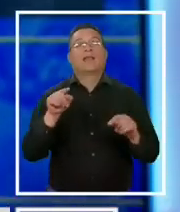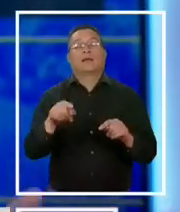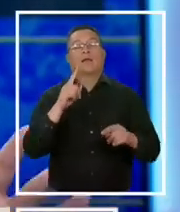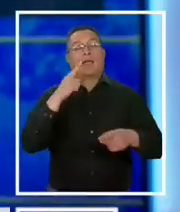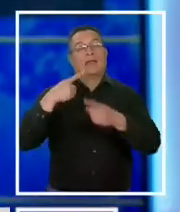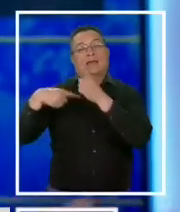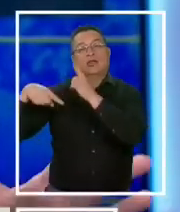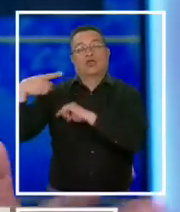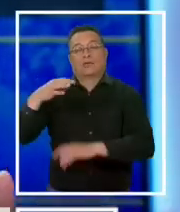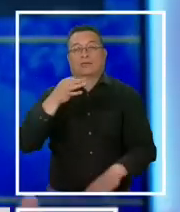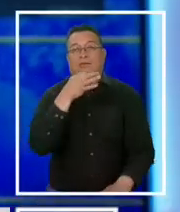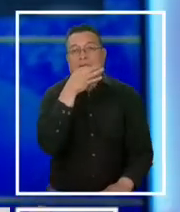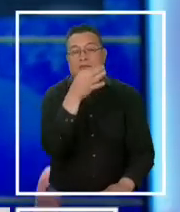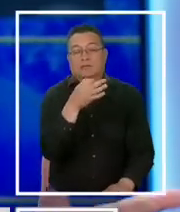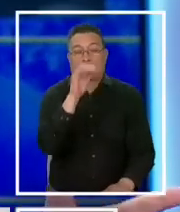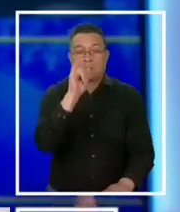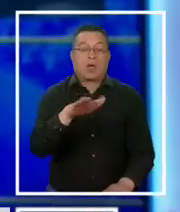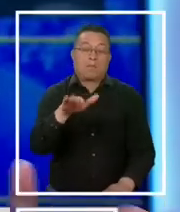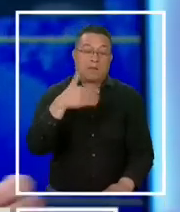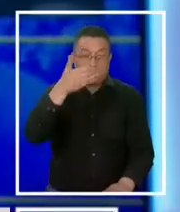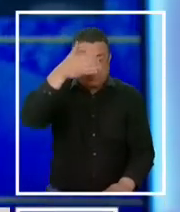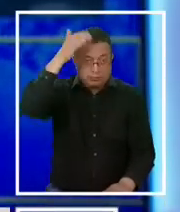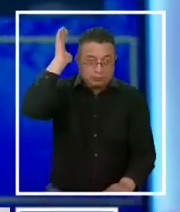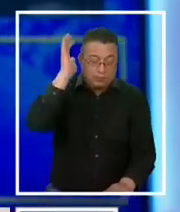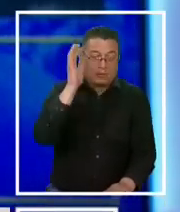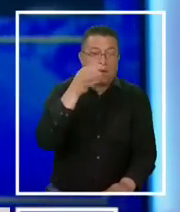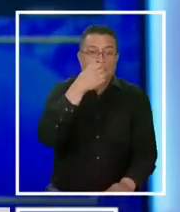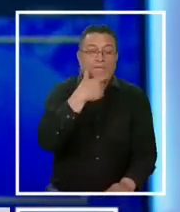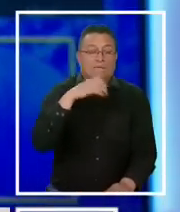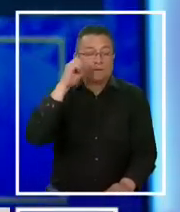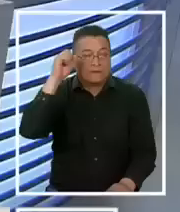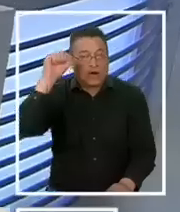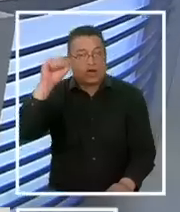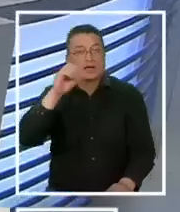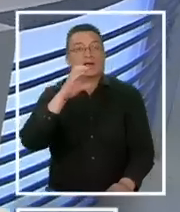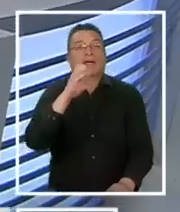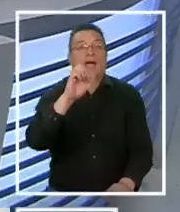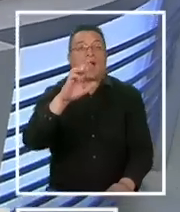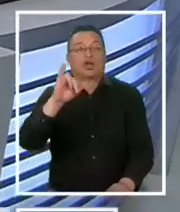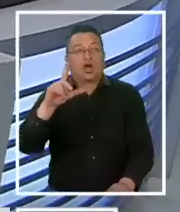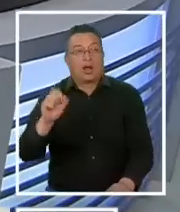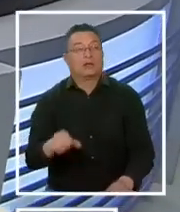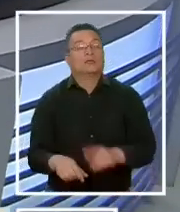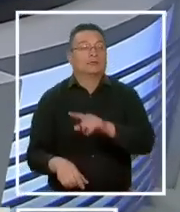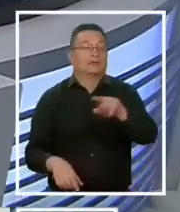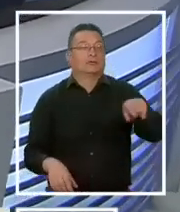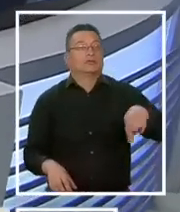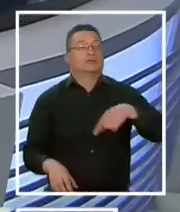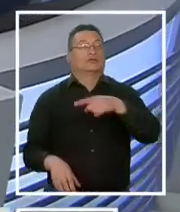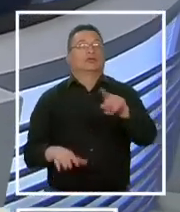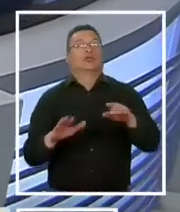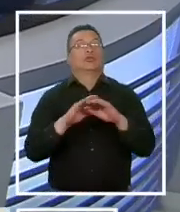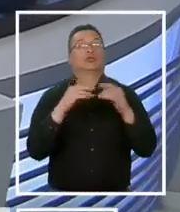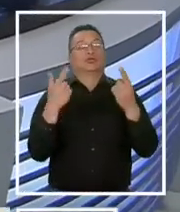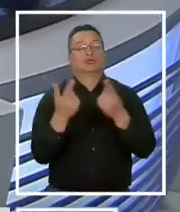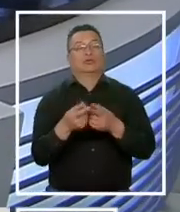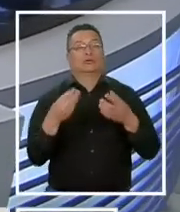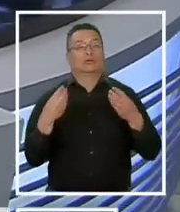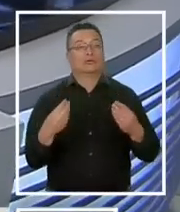dirá si va a haber Jackson boric y cariolas en la historia jodano